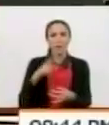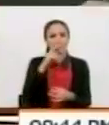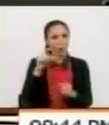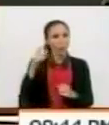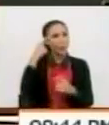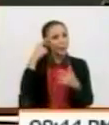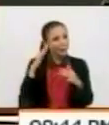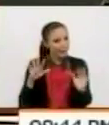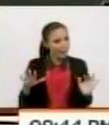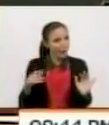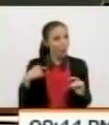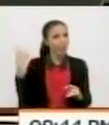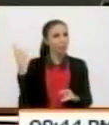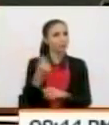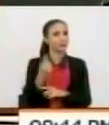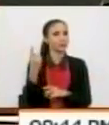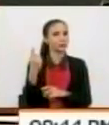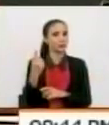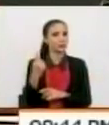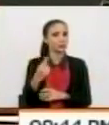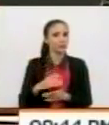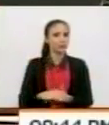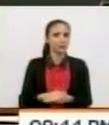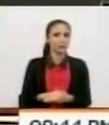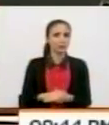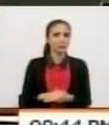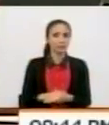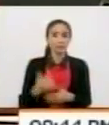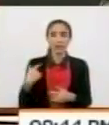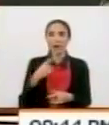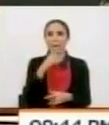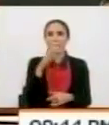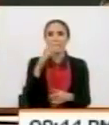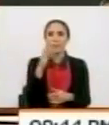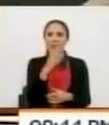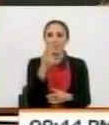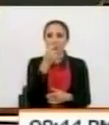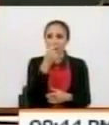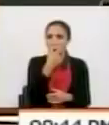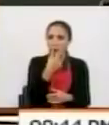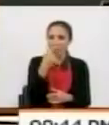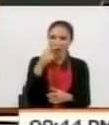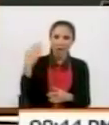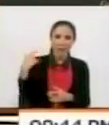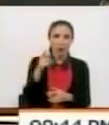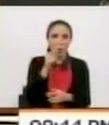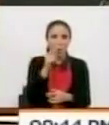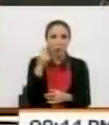¿vale? Se parece a Stalin, tiene el bigote de Stalin. ¿Eh?